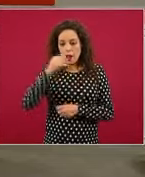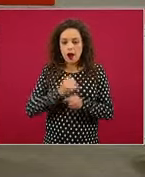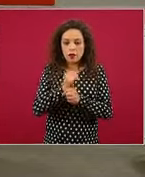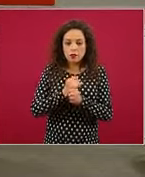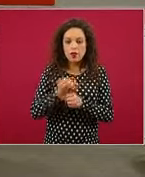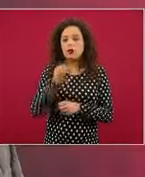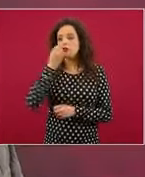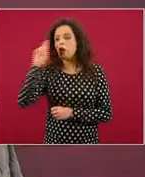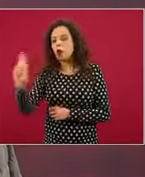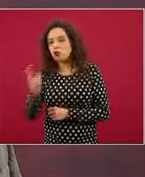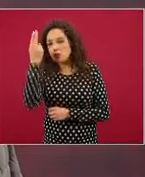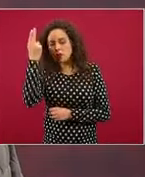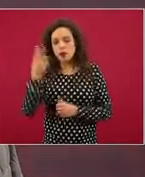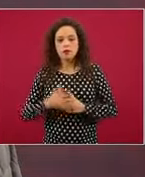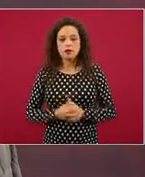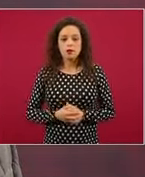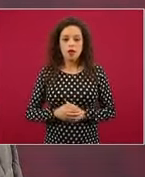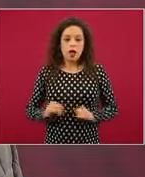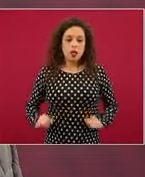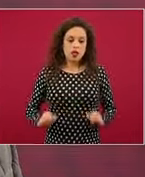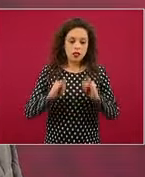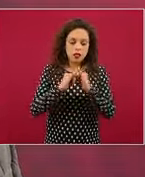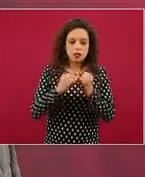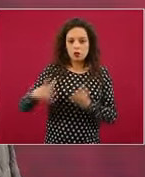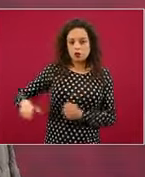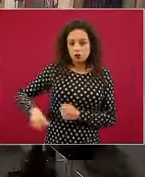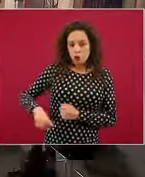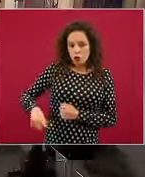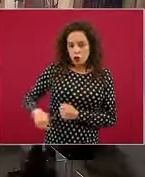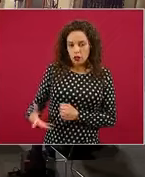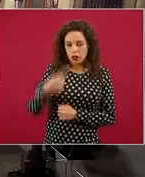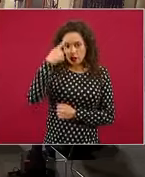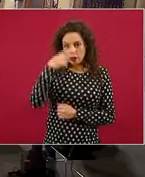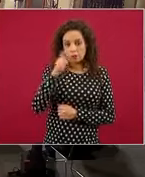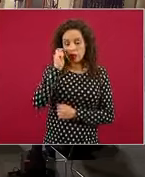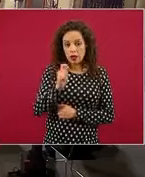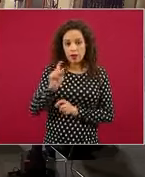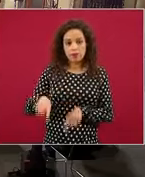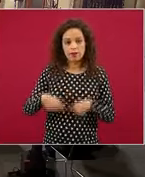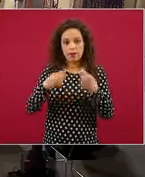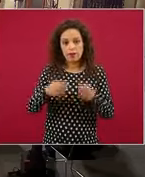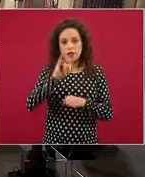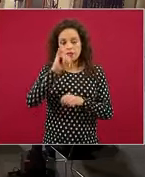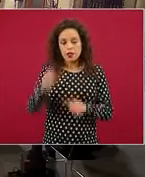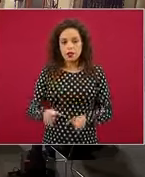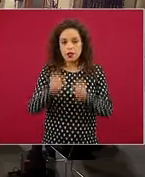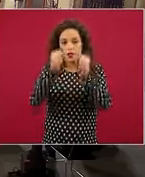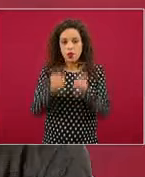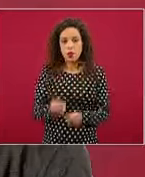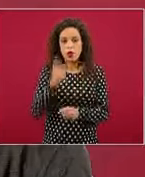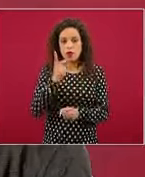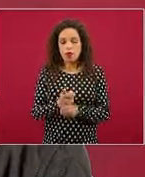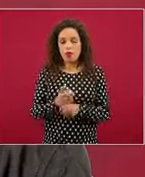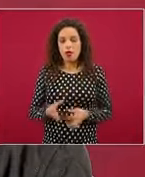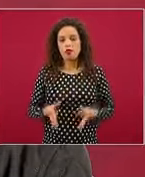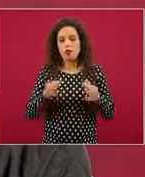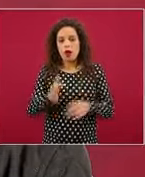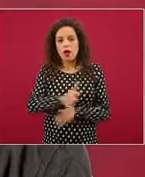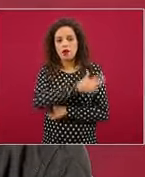deben comportarse las instituciones públicas, para garantizar la seguridad, la calidad y